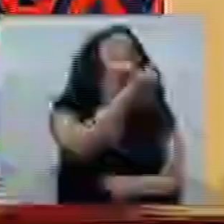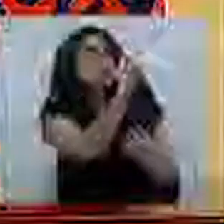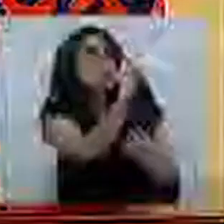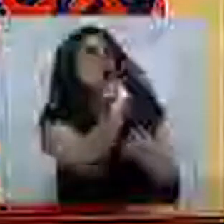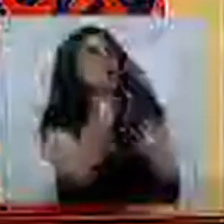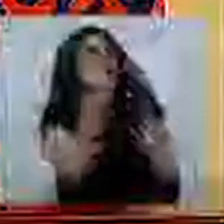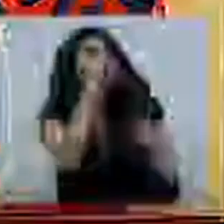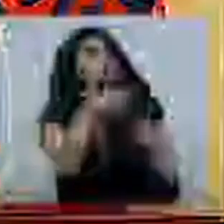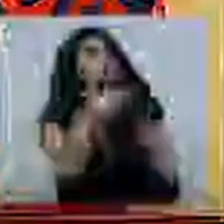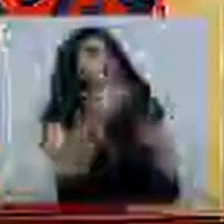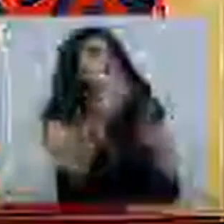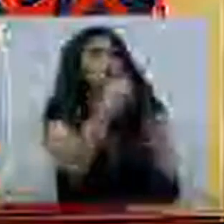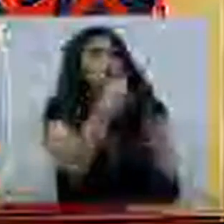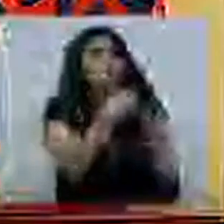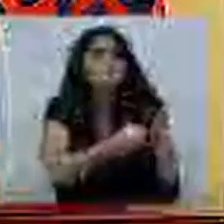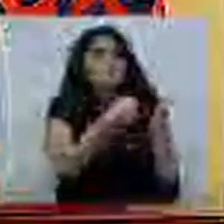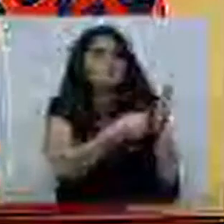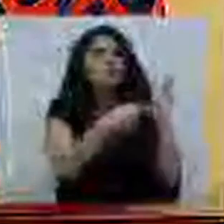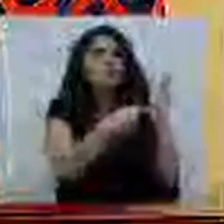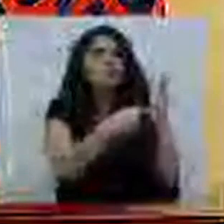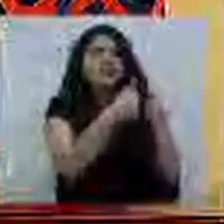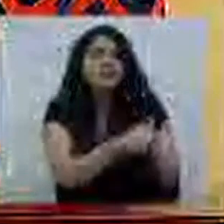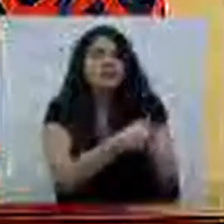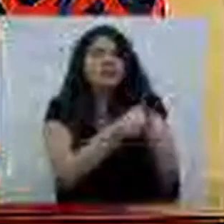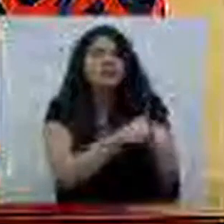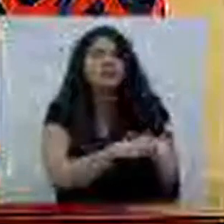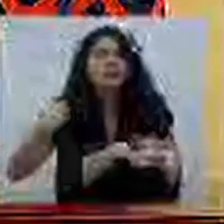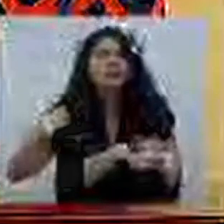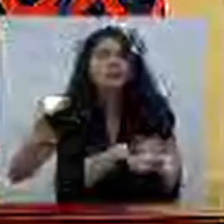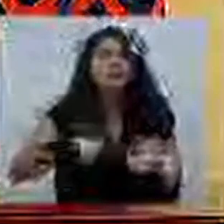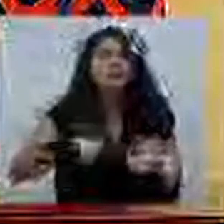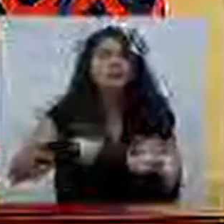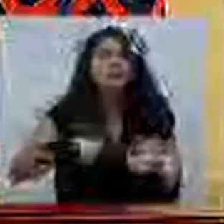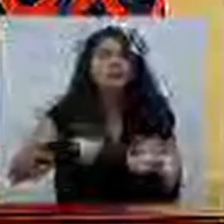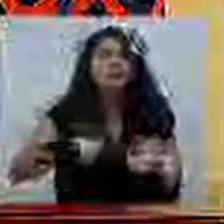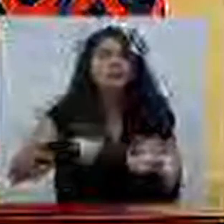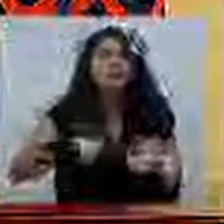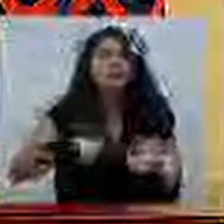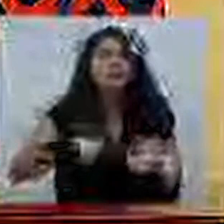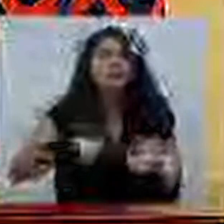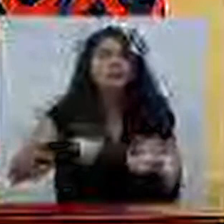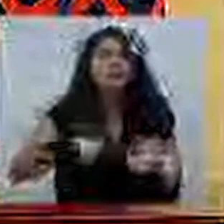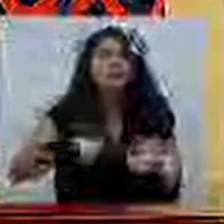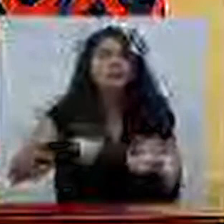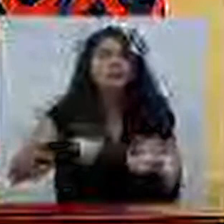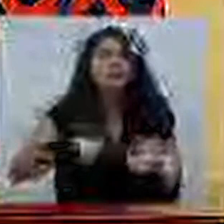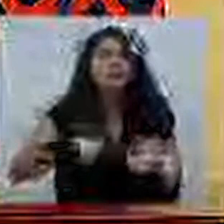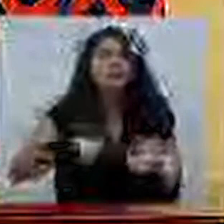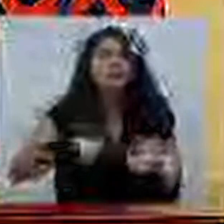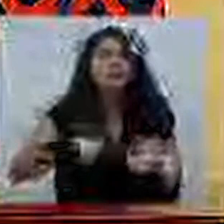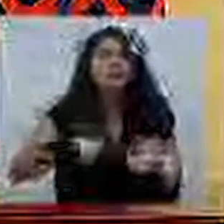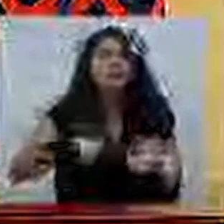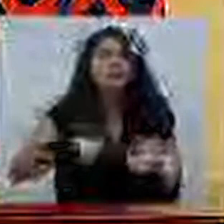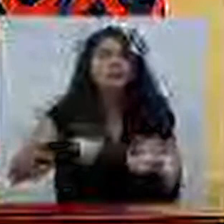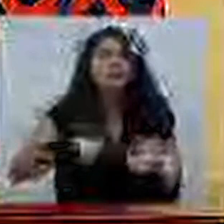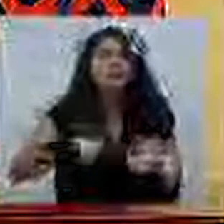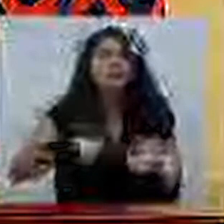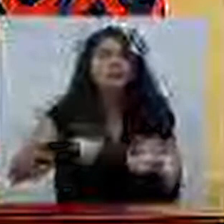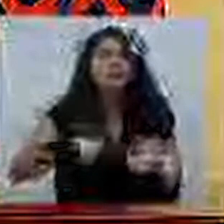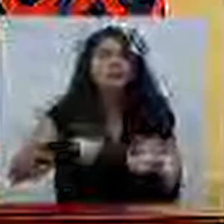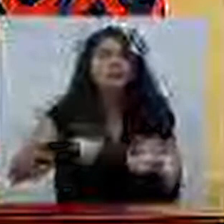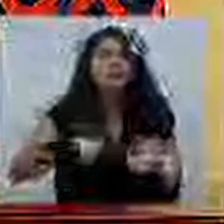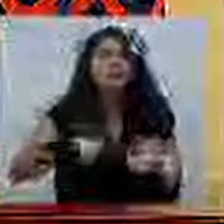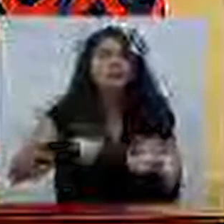vehementemente. Cada vez que tenemos interacción con nuestros adultos mayores, tenemos que recordar todo